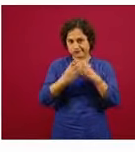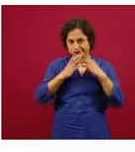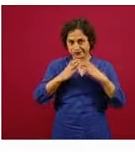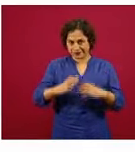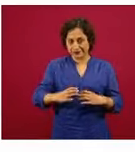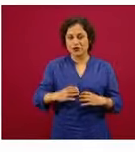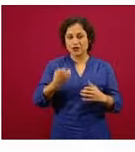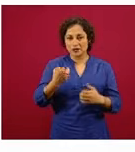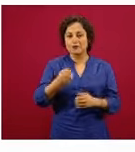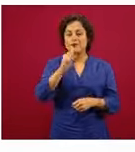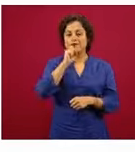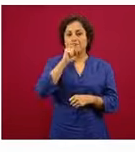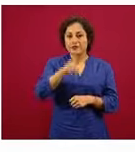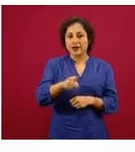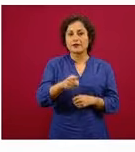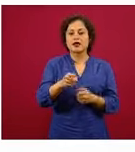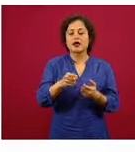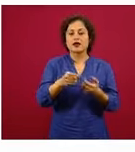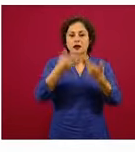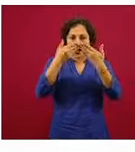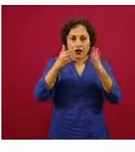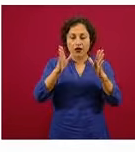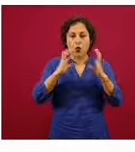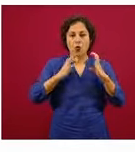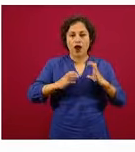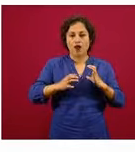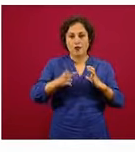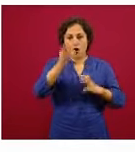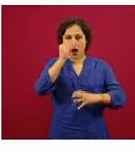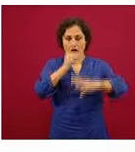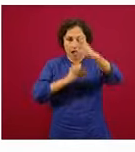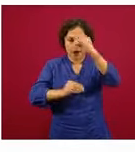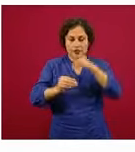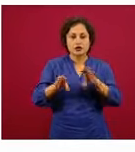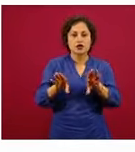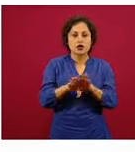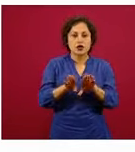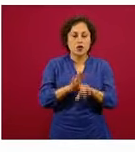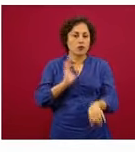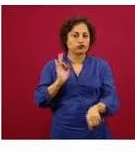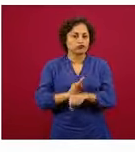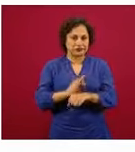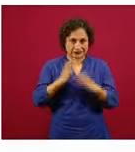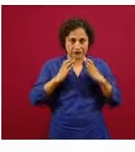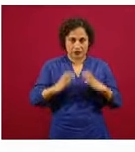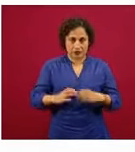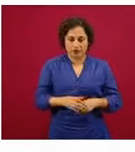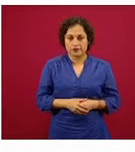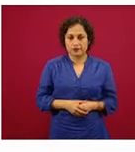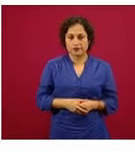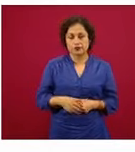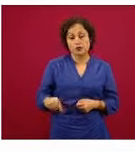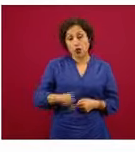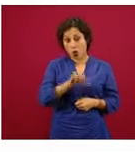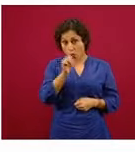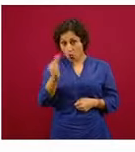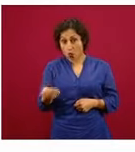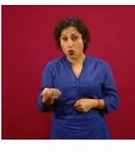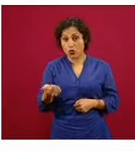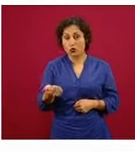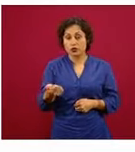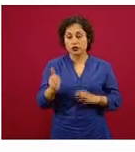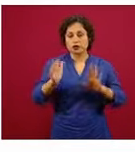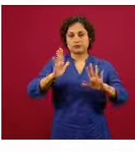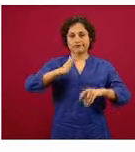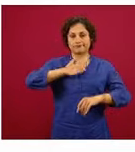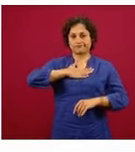anticuerpos, sensibilización de células T y una respuesta inmune efectiva. Hay otras que desde mi